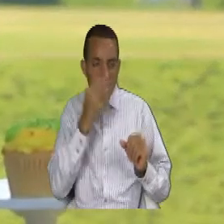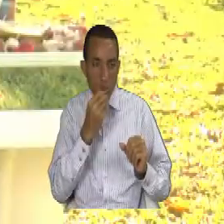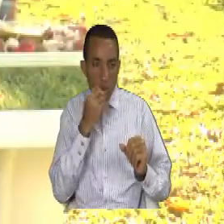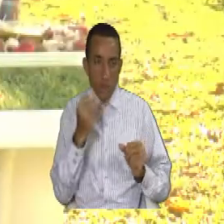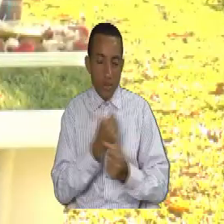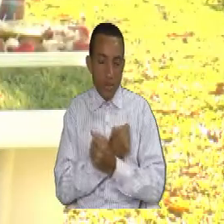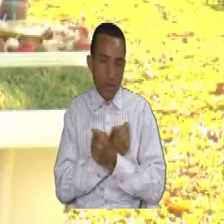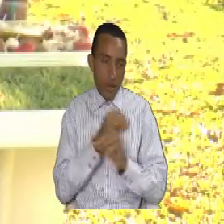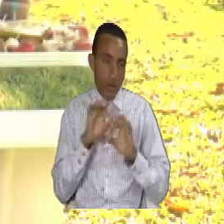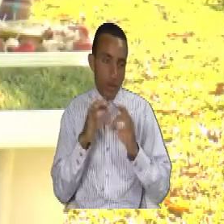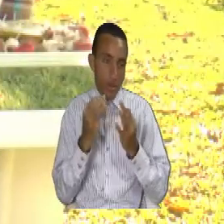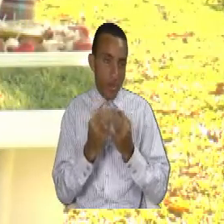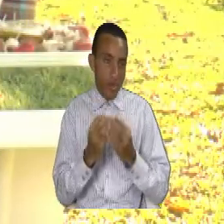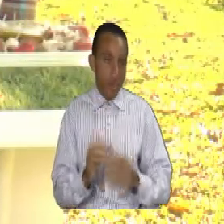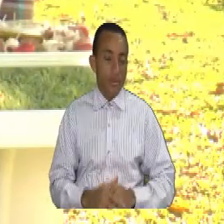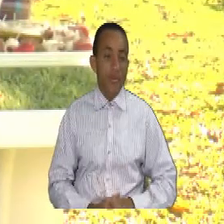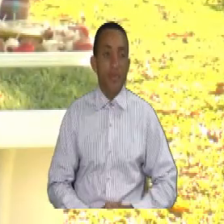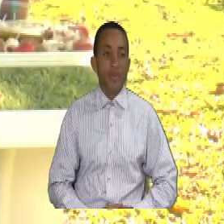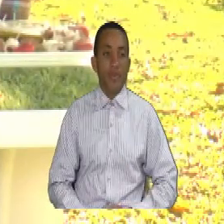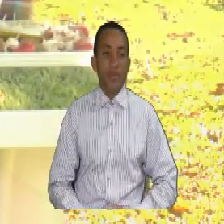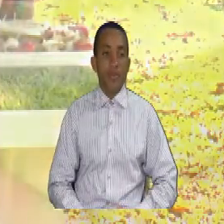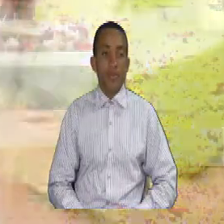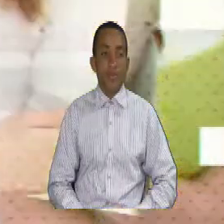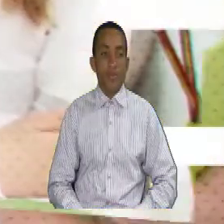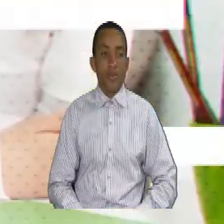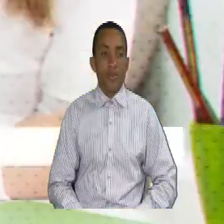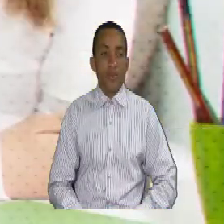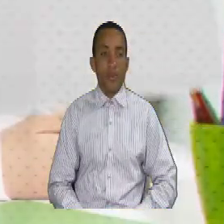queridos. Bueno, momento de la pausa y ya volvemos.